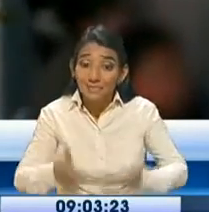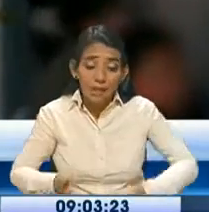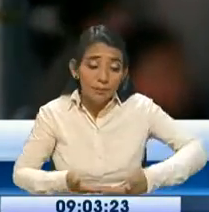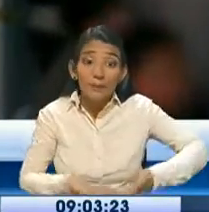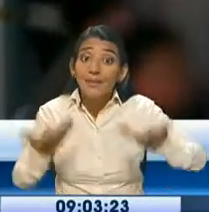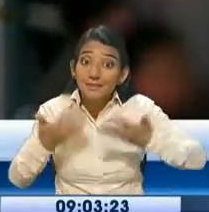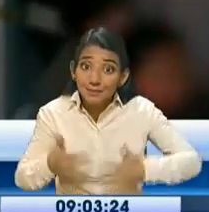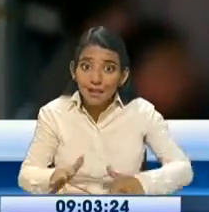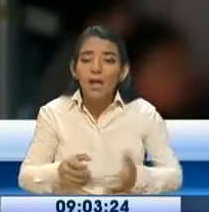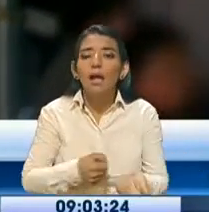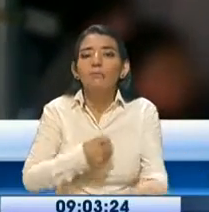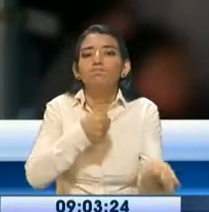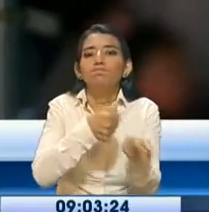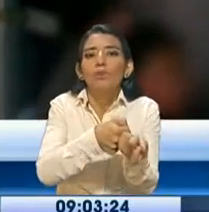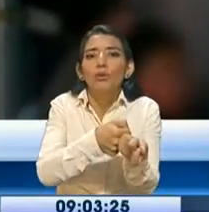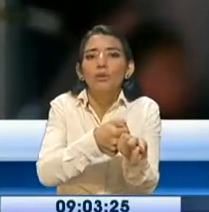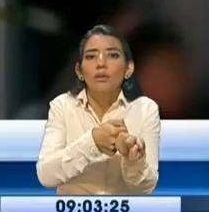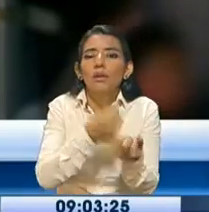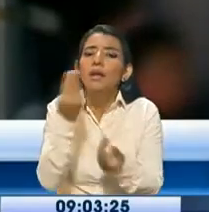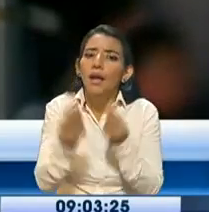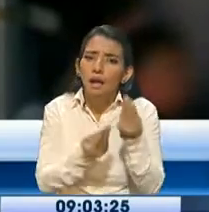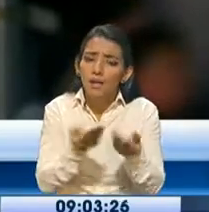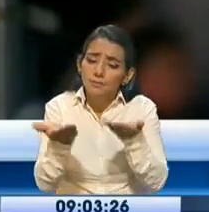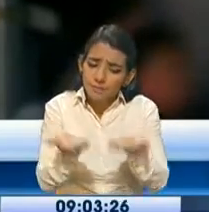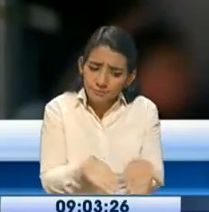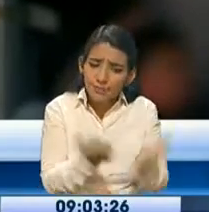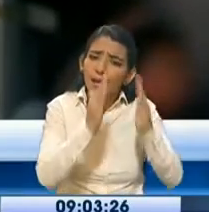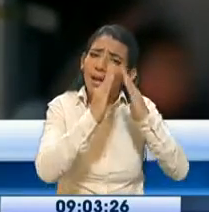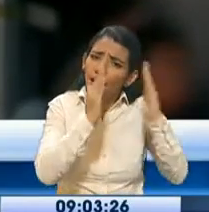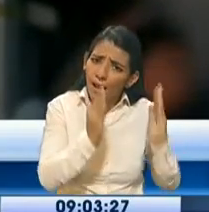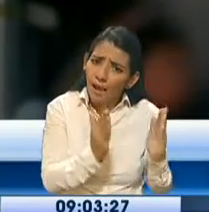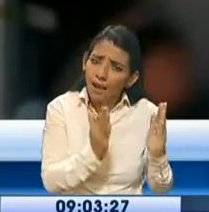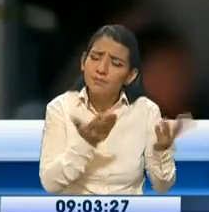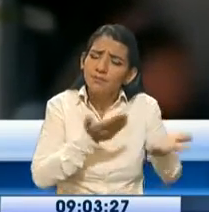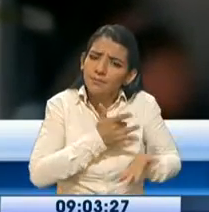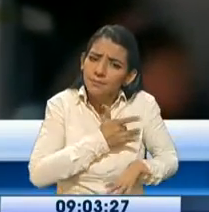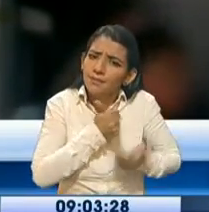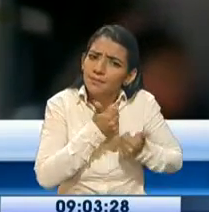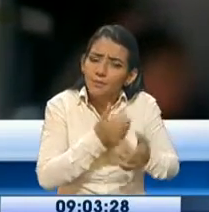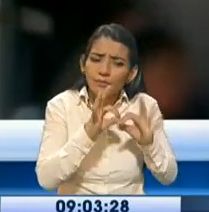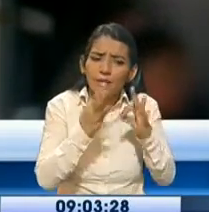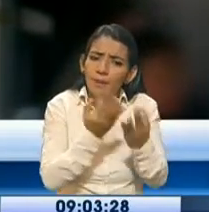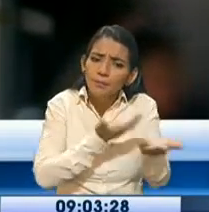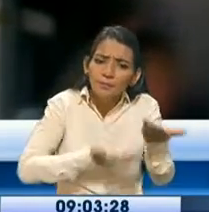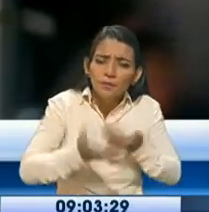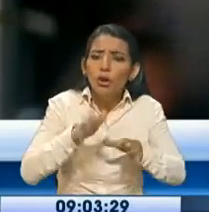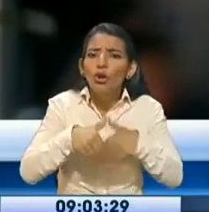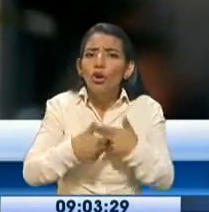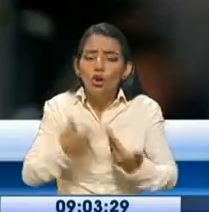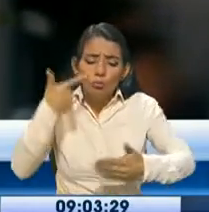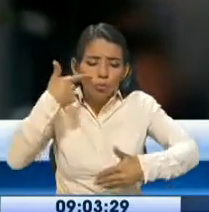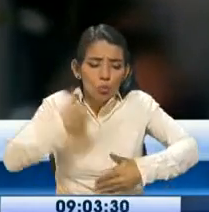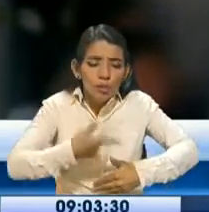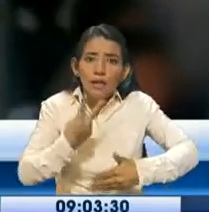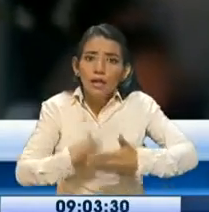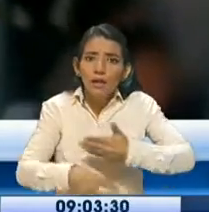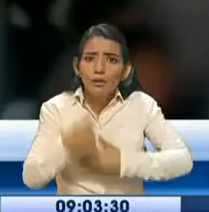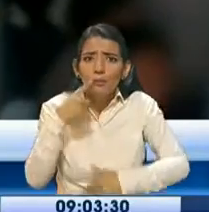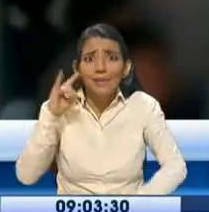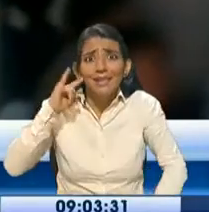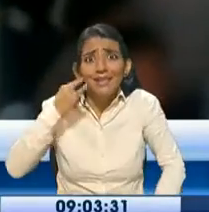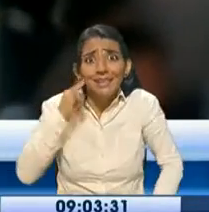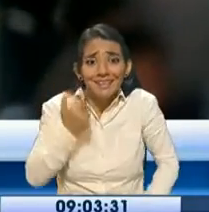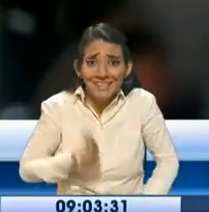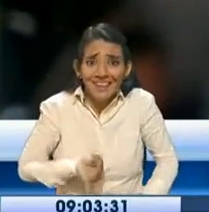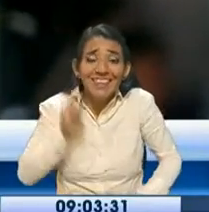han nacido, donde les damos no solo un hogar donde se sientan en familia, que aprendan cómo cuidar a sus hijos, ya que son niñas